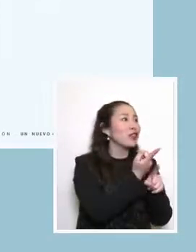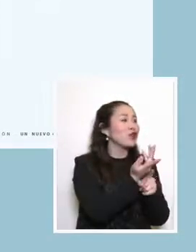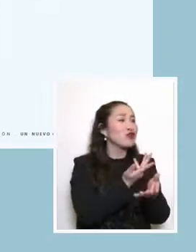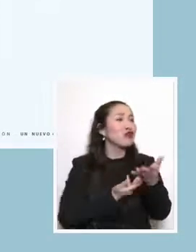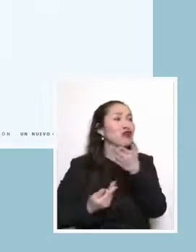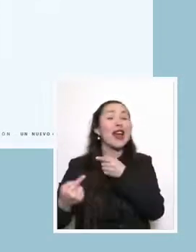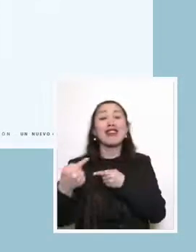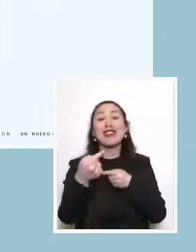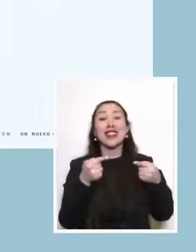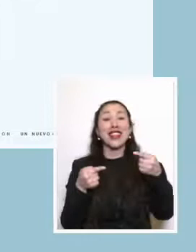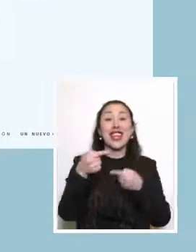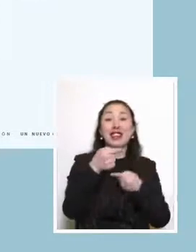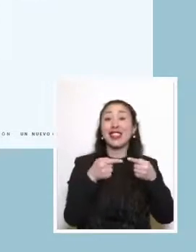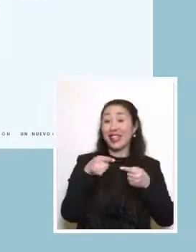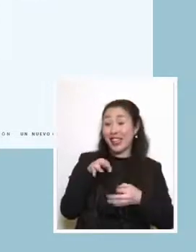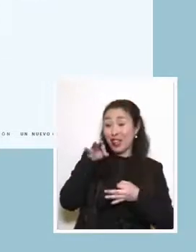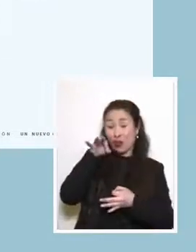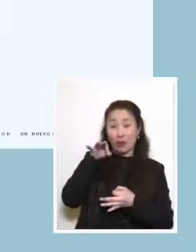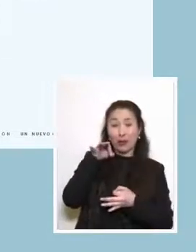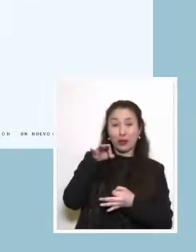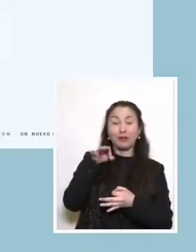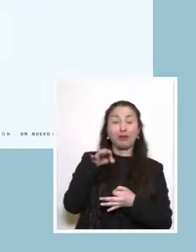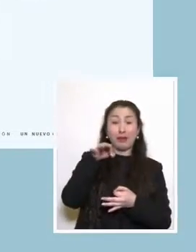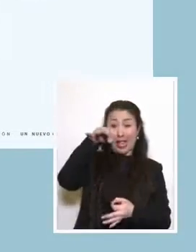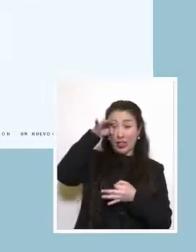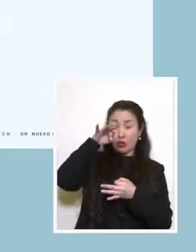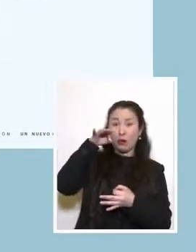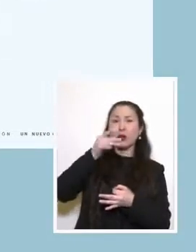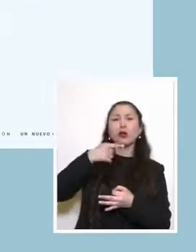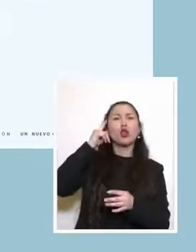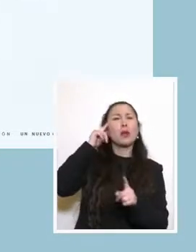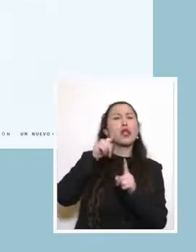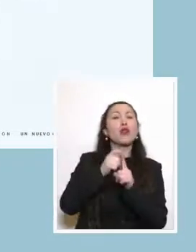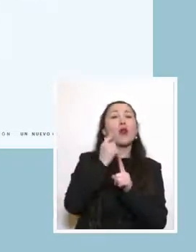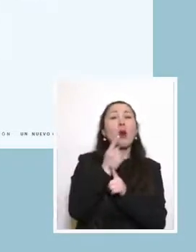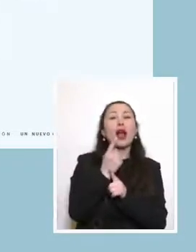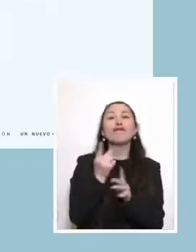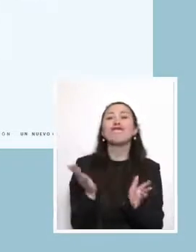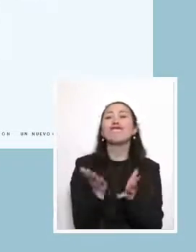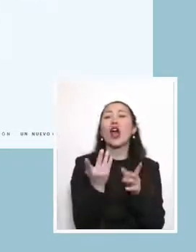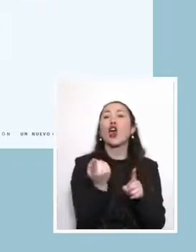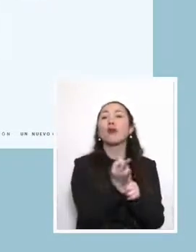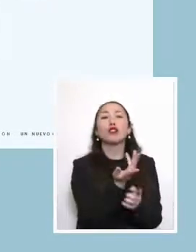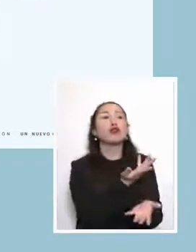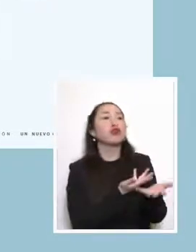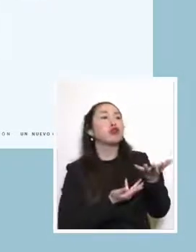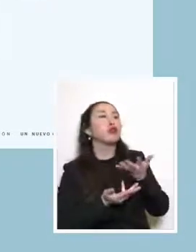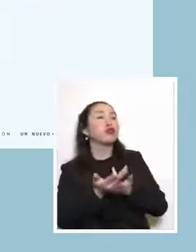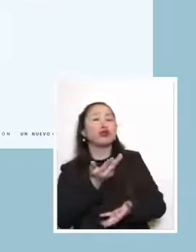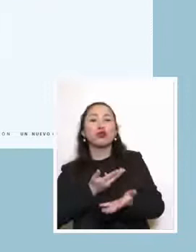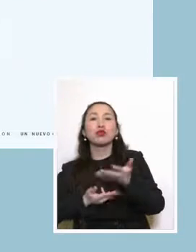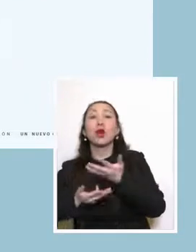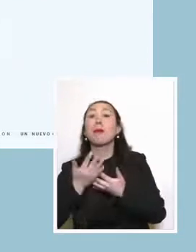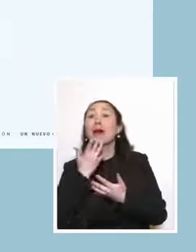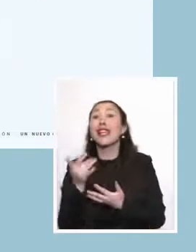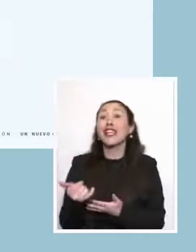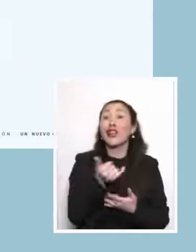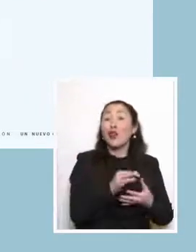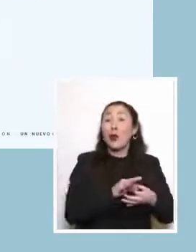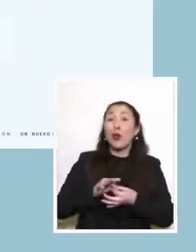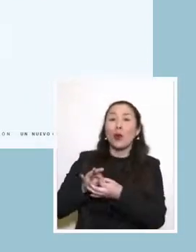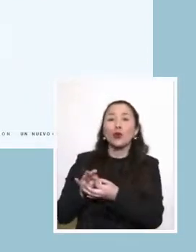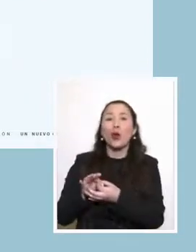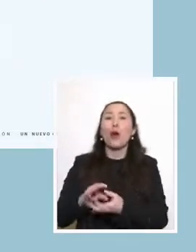el informe. Nuestro objetivo es fomentar una conversación global para forjar juntos el nuevo